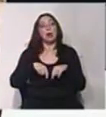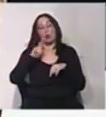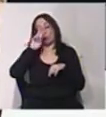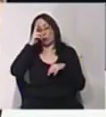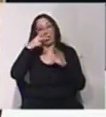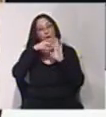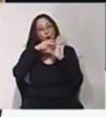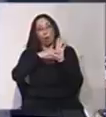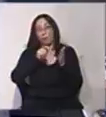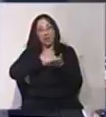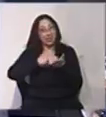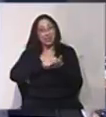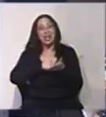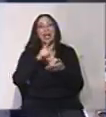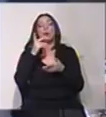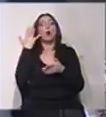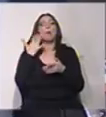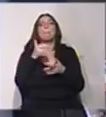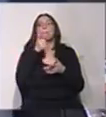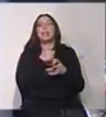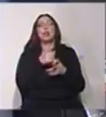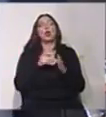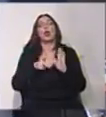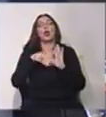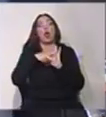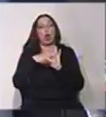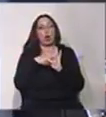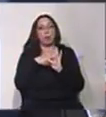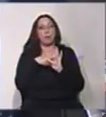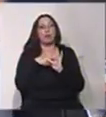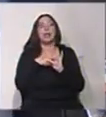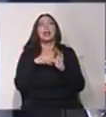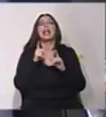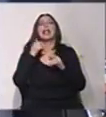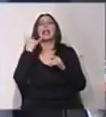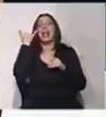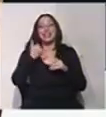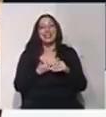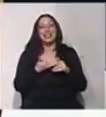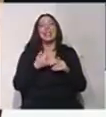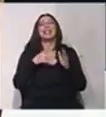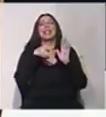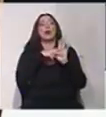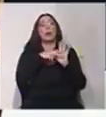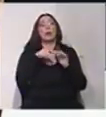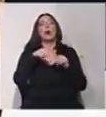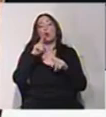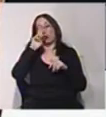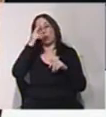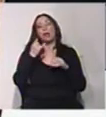norma escrita, hay un mito que se transformó en norma. Exacto. Y es el mito de la existencia de la norma. En Uruguay hay varios